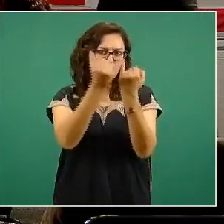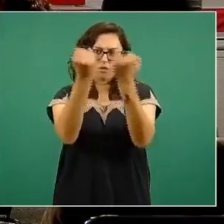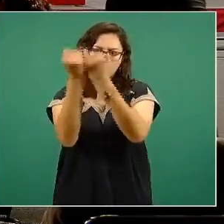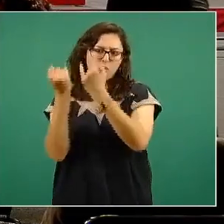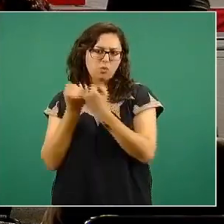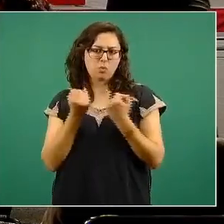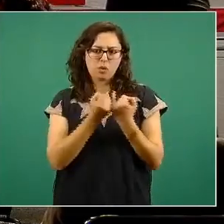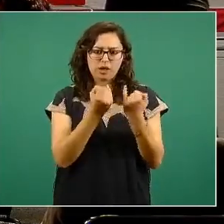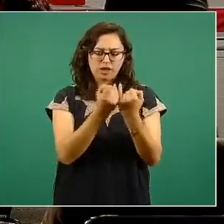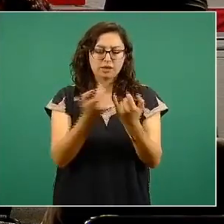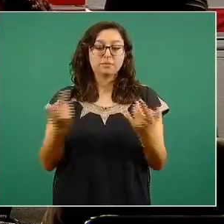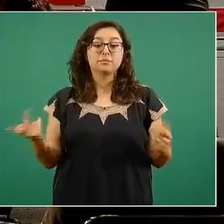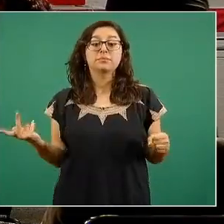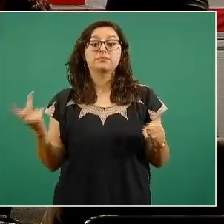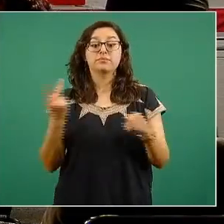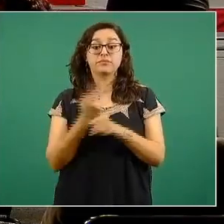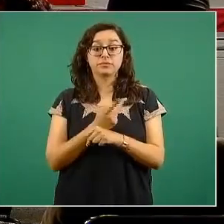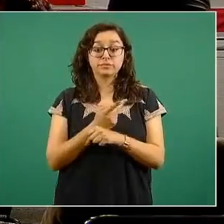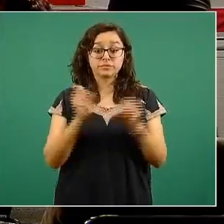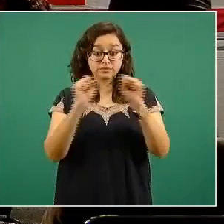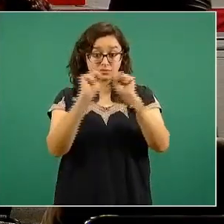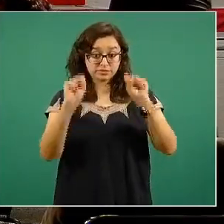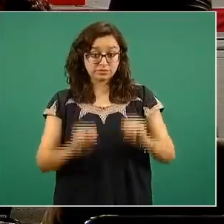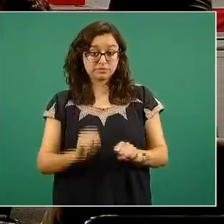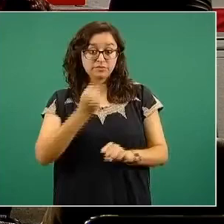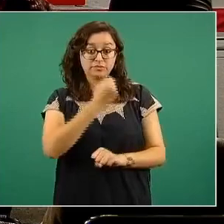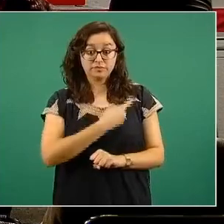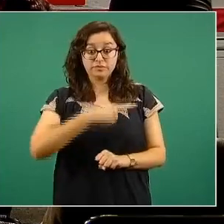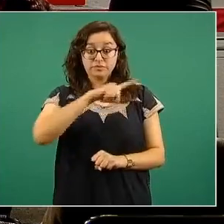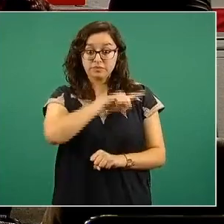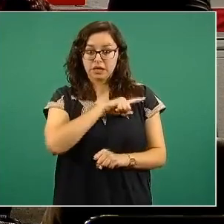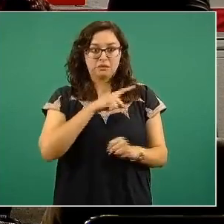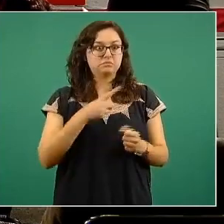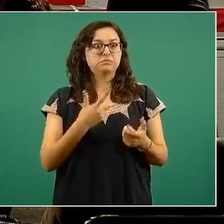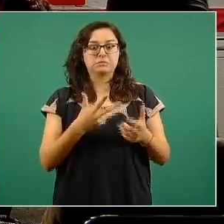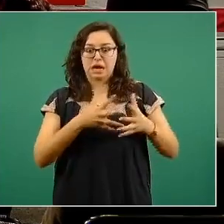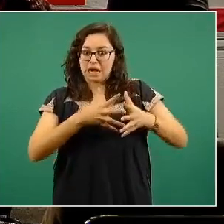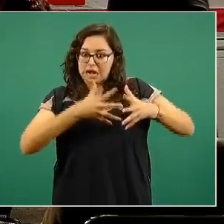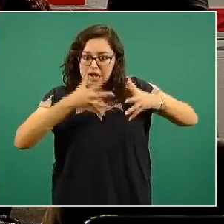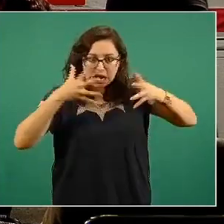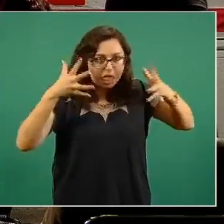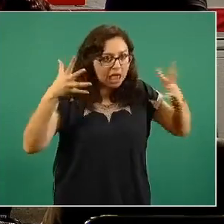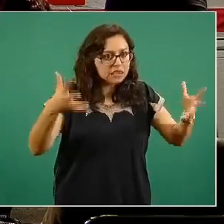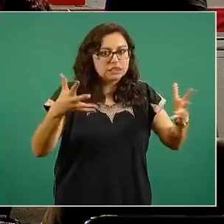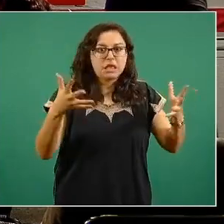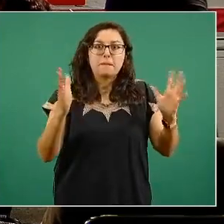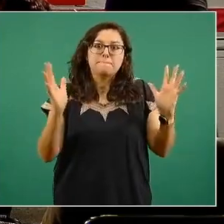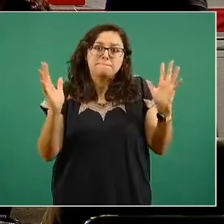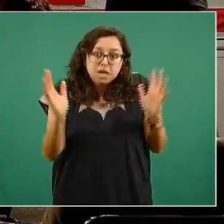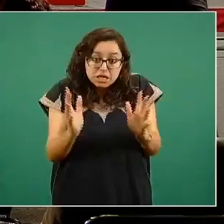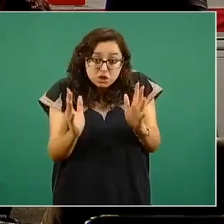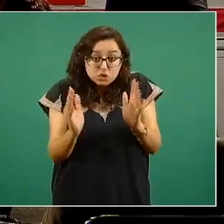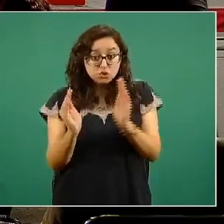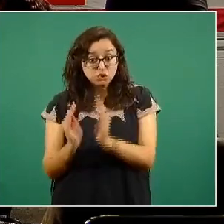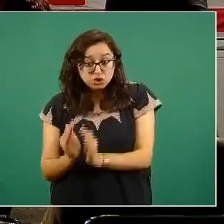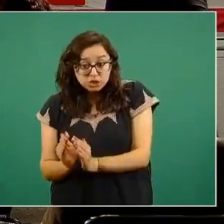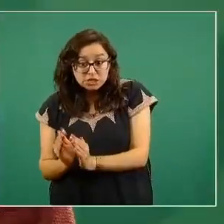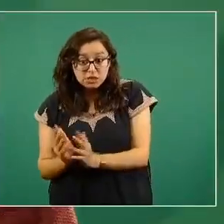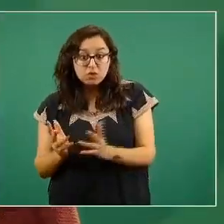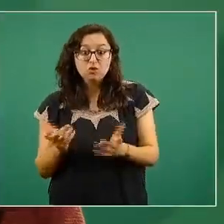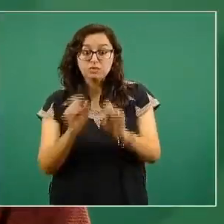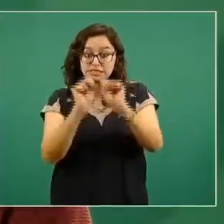cómo los sistemas de salud de todo el mundo, los que son muy robustos, muy grandes, pero también los que son medianos y los que son